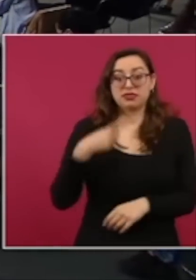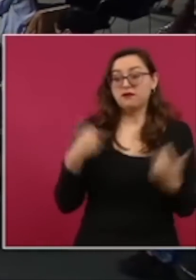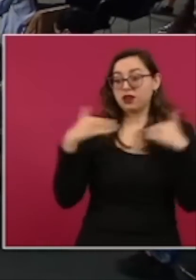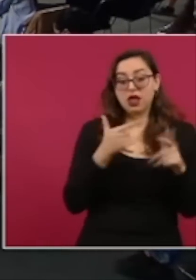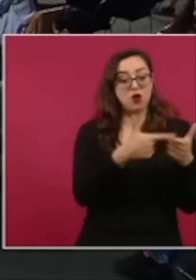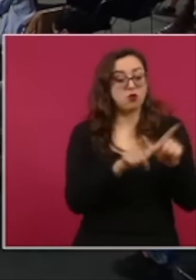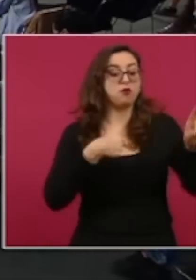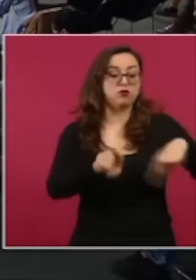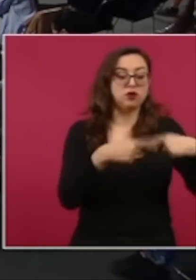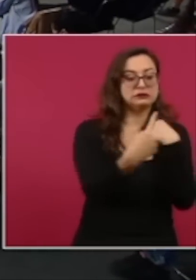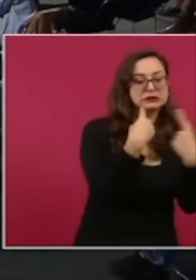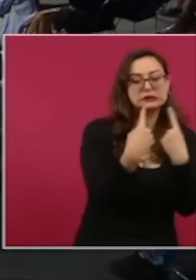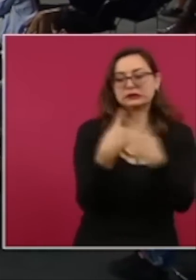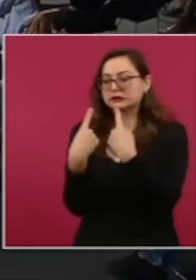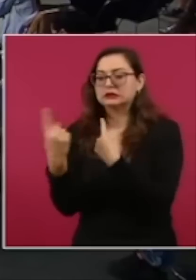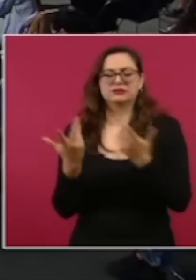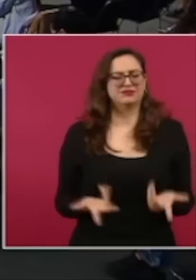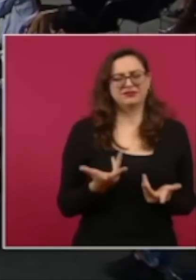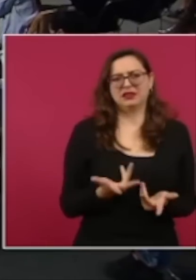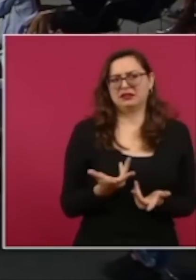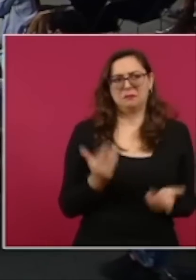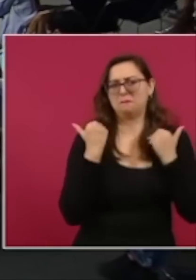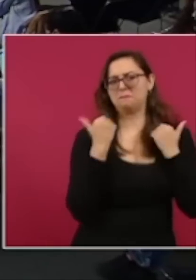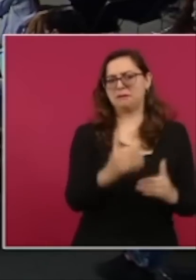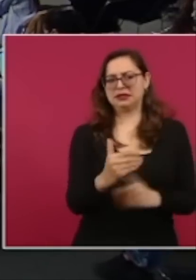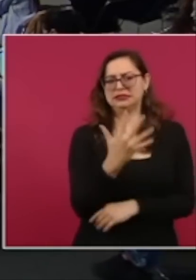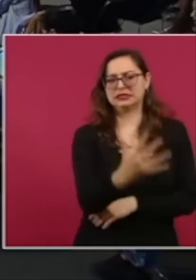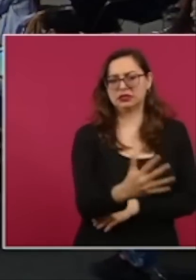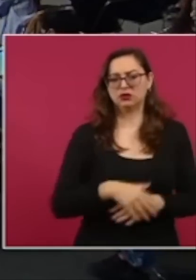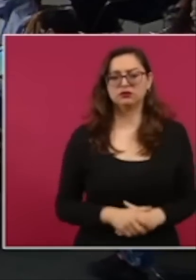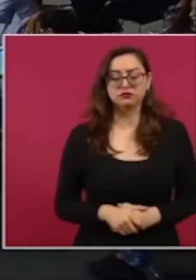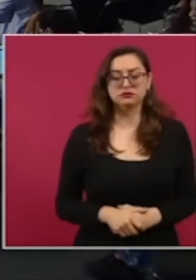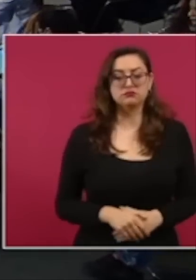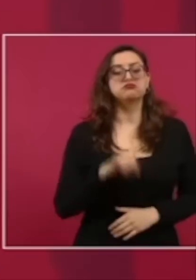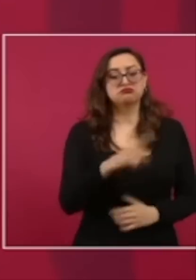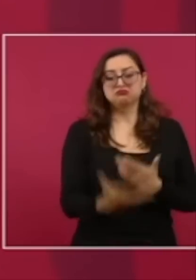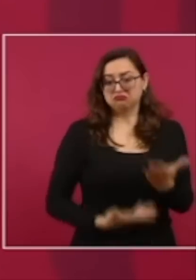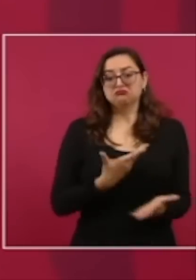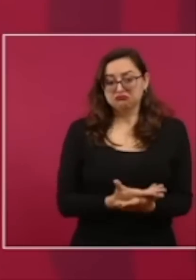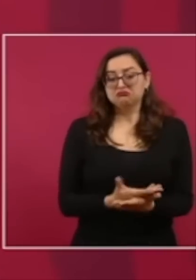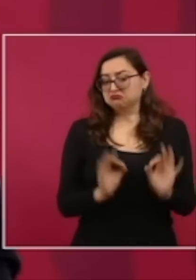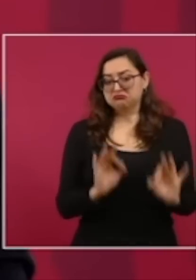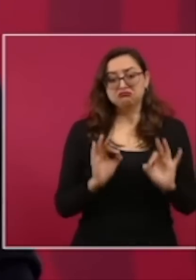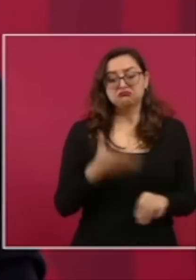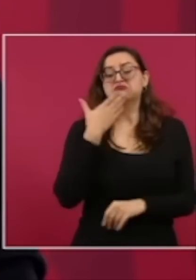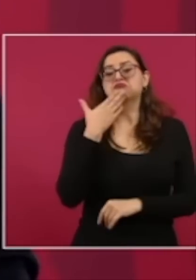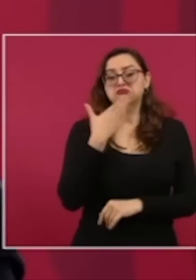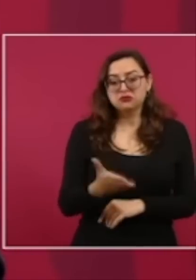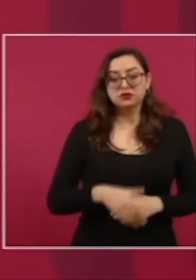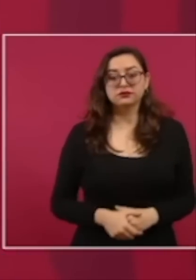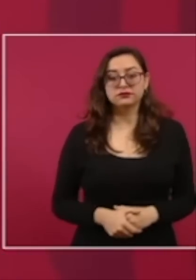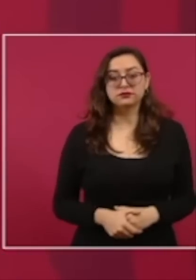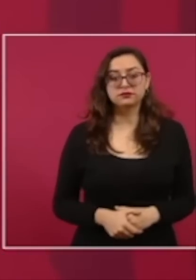fútbol para que haya menos extranjeros como los gobiernos, ochenta, tres o máximo cinco? Es muy bueno tu planteamiento y se les